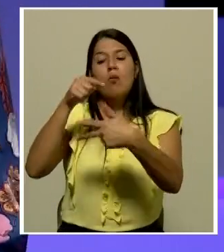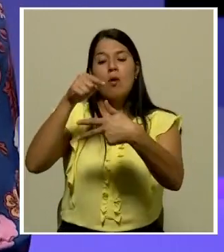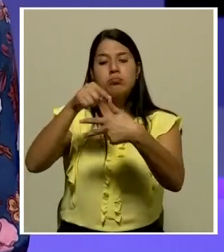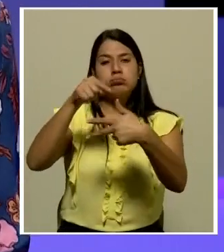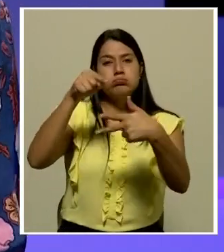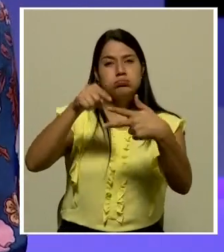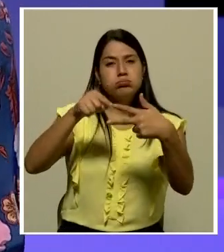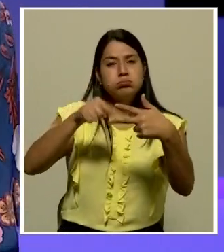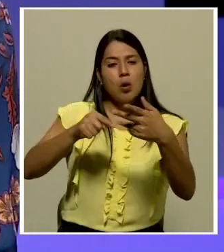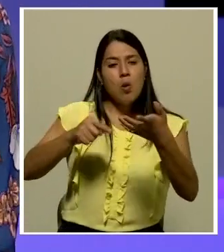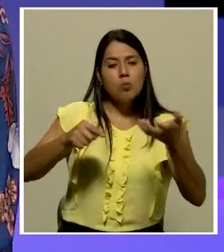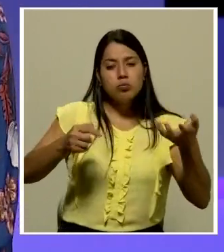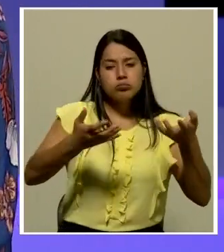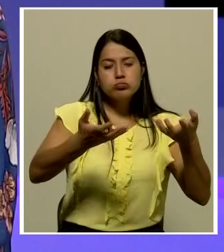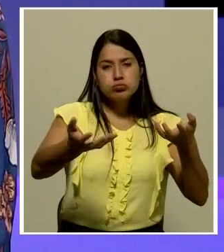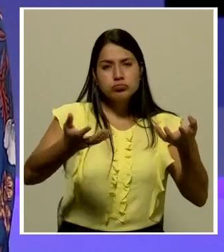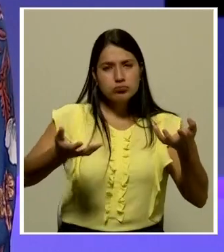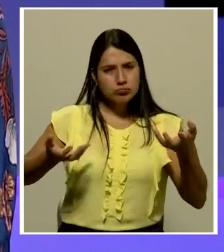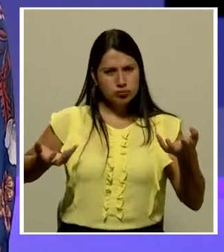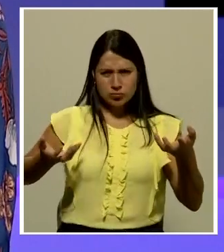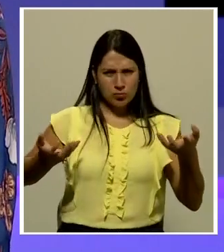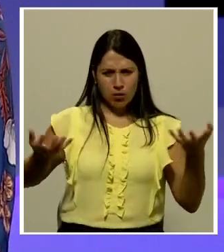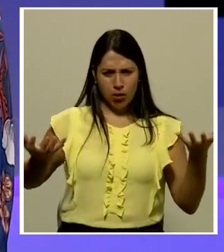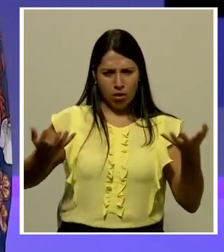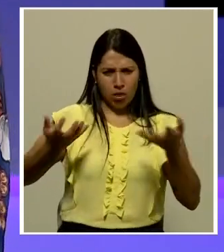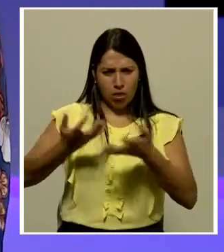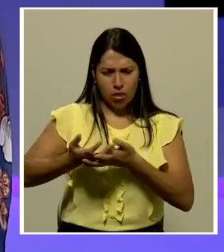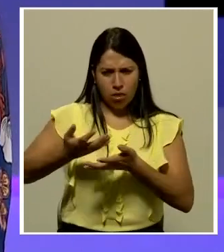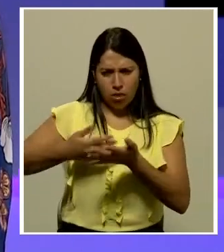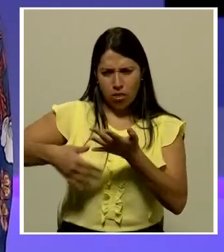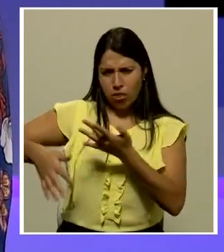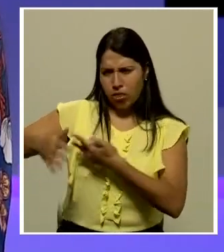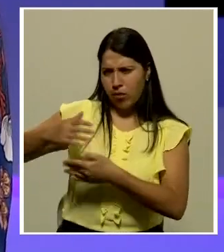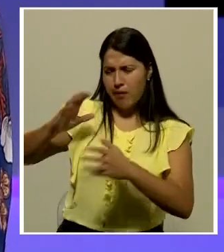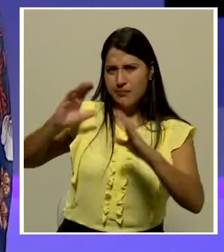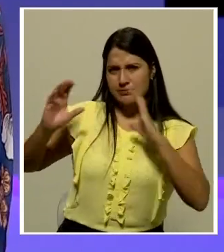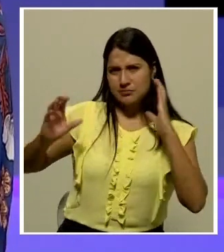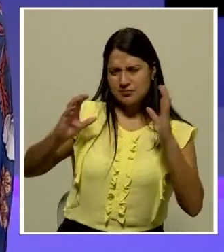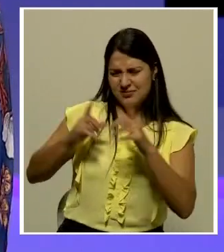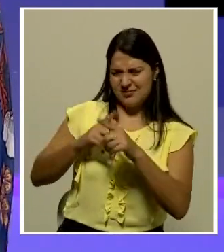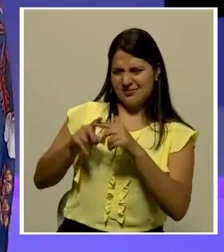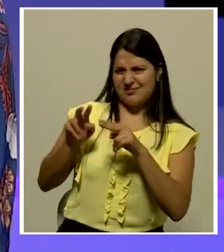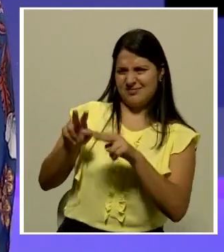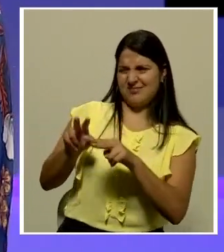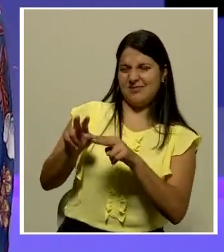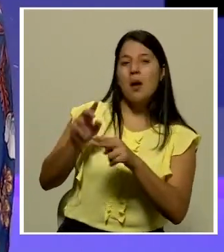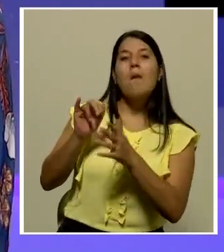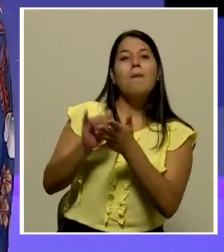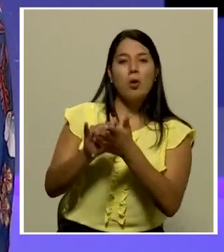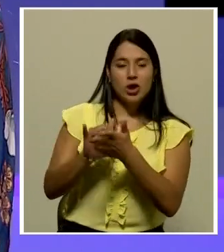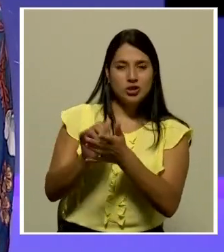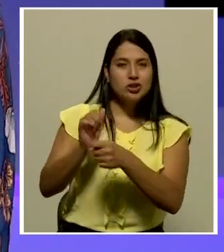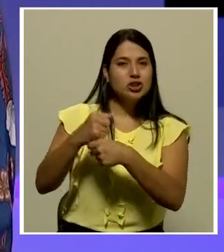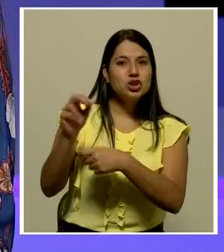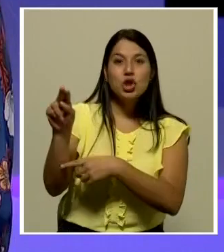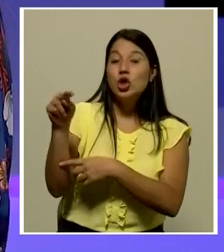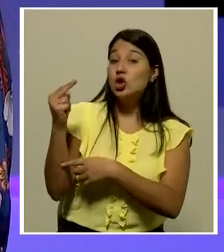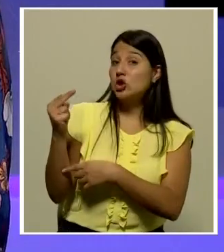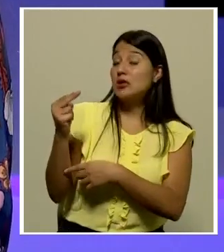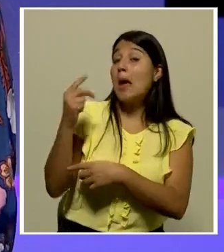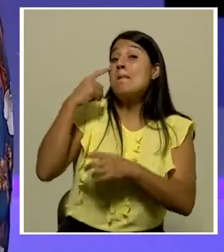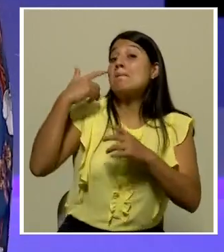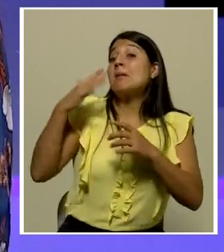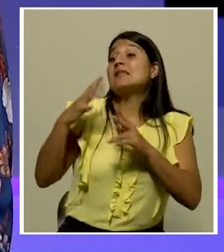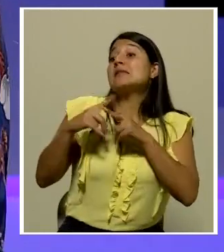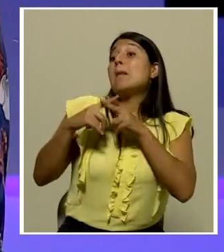lo complementamos la nota de la designación de don Carlos contando que en esta finca privada, que además se les prestó, nunca hubo claridad sobre en qué